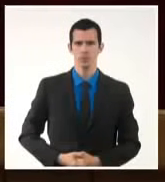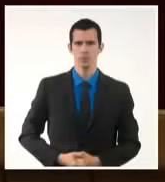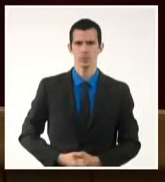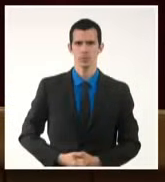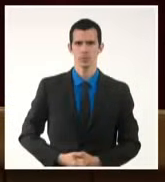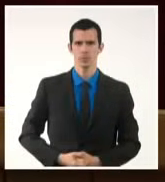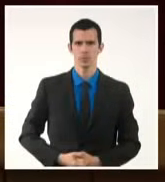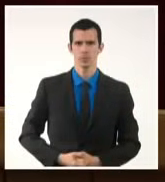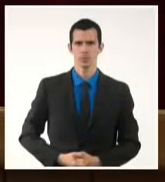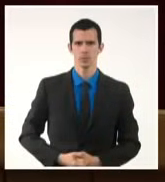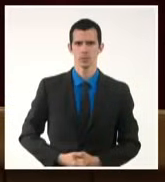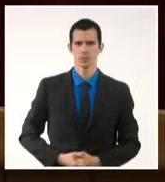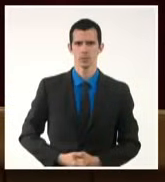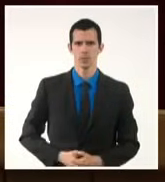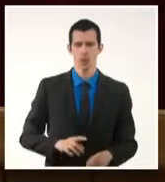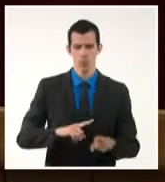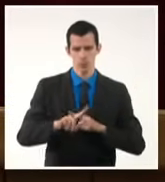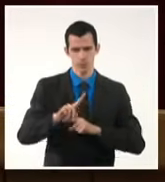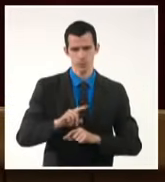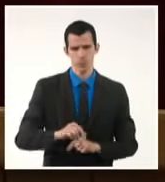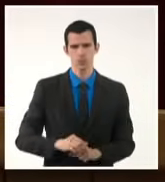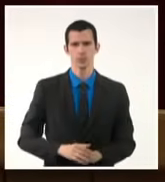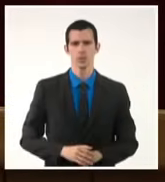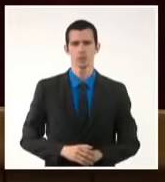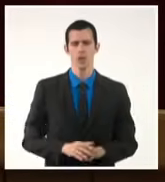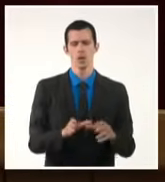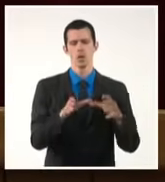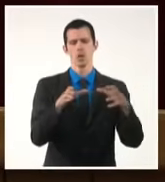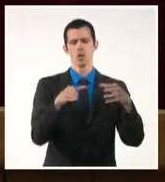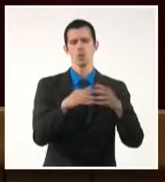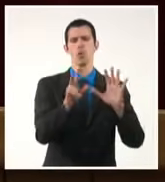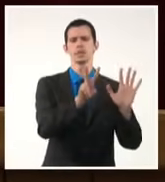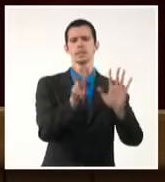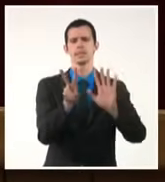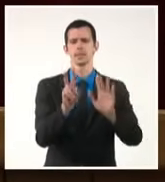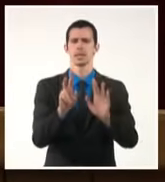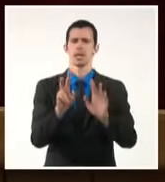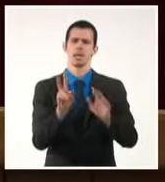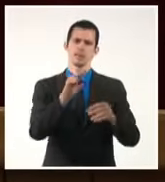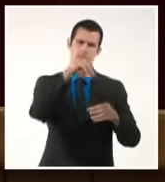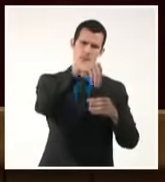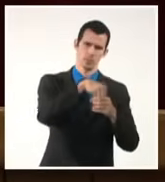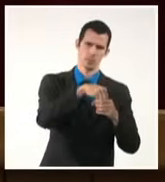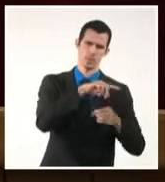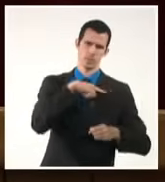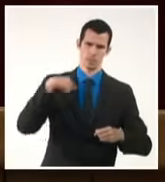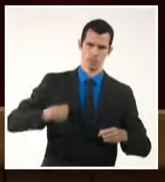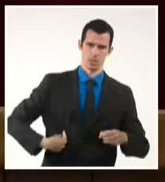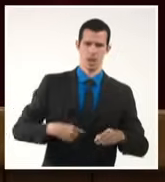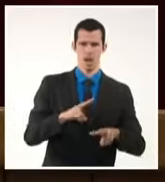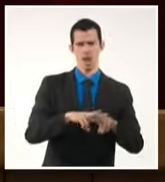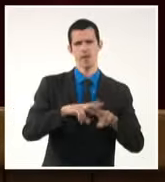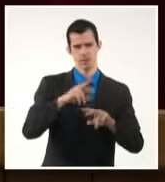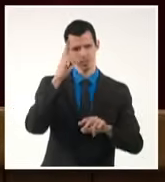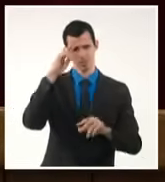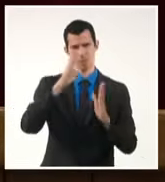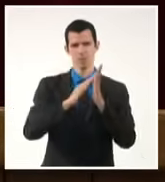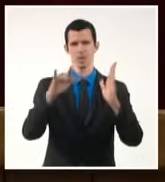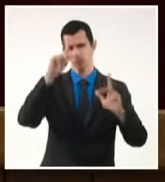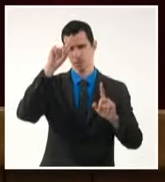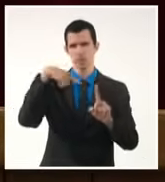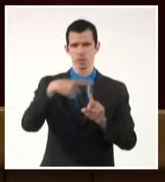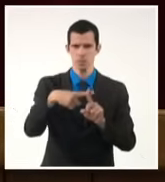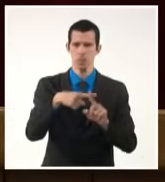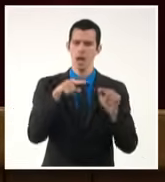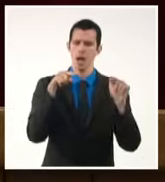La cumbre de jefes de Estado y de Gobierno del Grupo de los 77 y China, celebrada aquí en La Habana en el mes de septiembre, reforzó